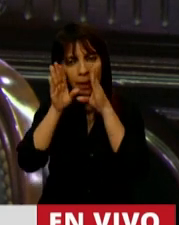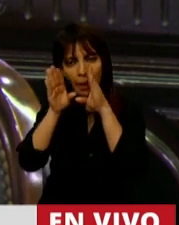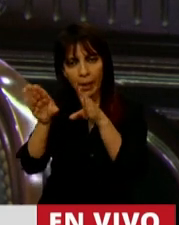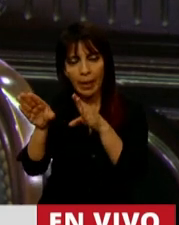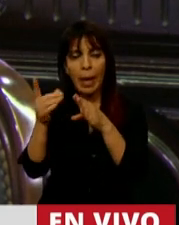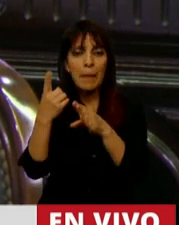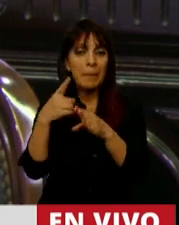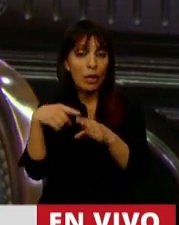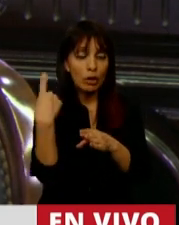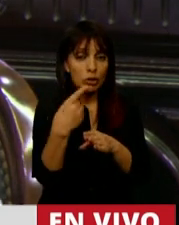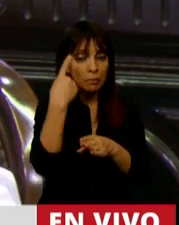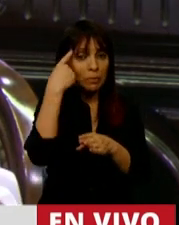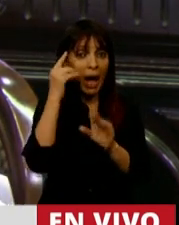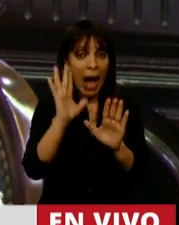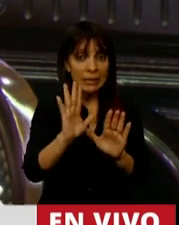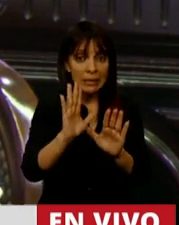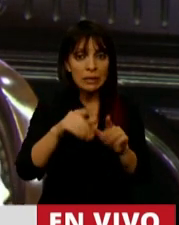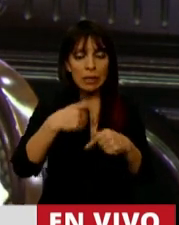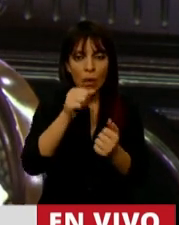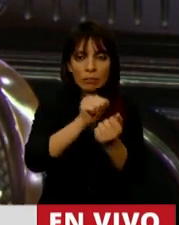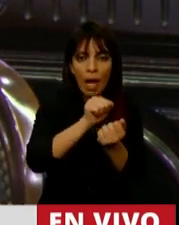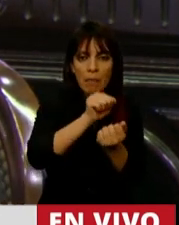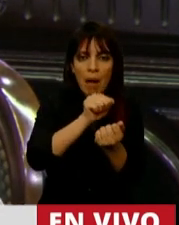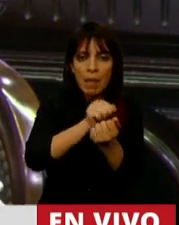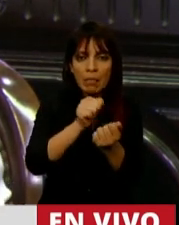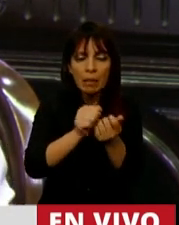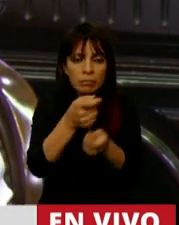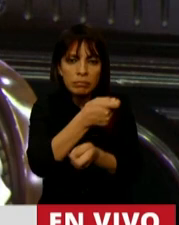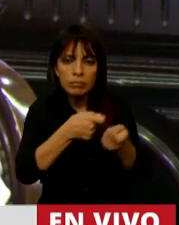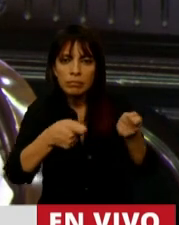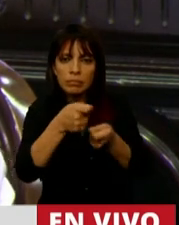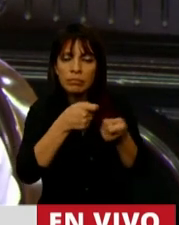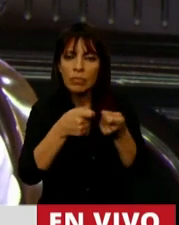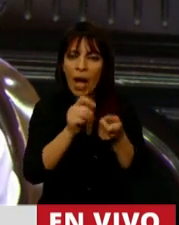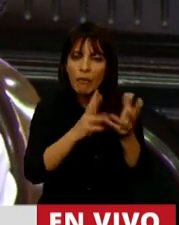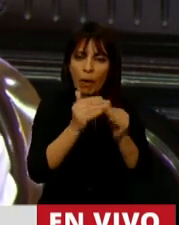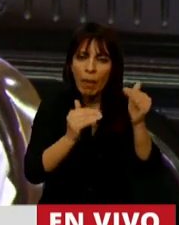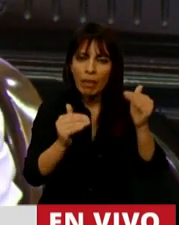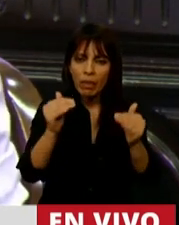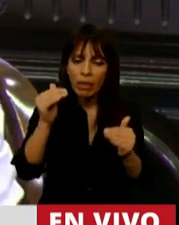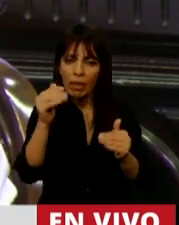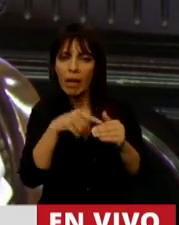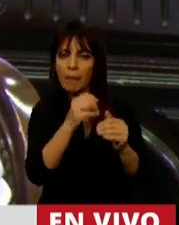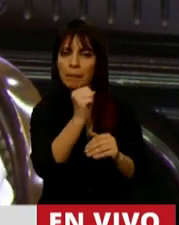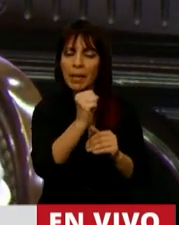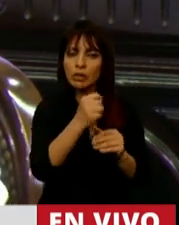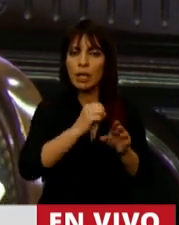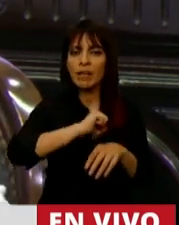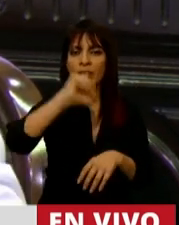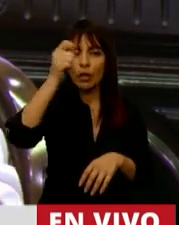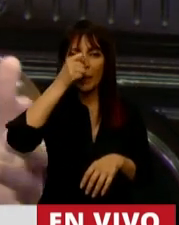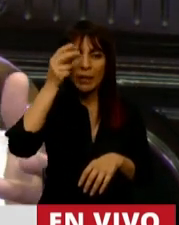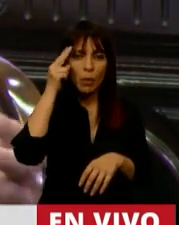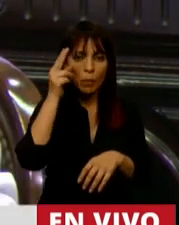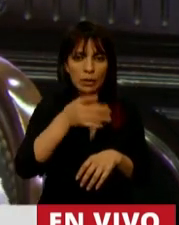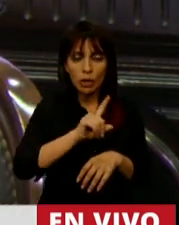la verdad no podemos pensar que si seguimos imprimiendo y financiando el déficit con emisión, vamos a tener una inflación del 29, porque